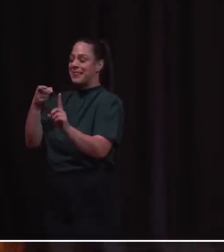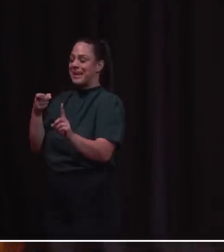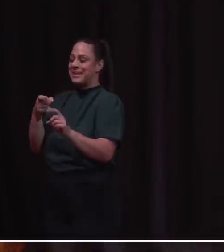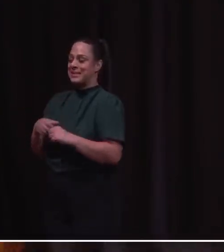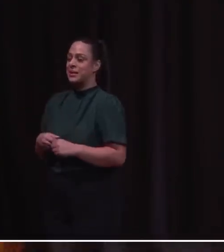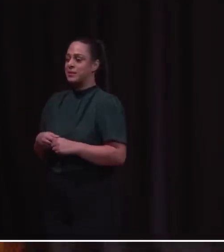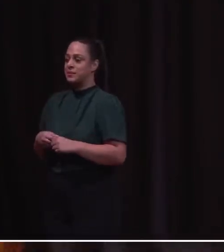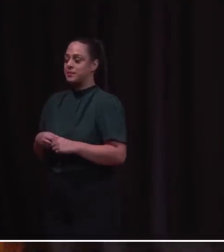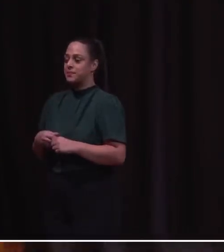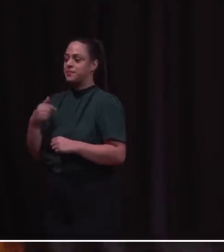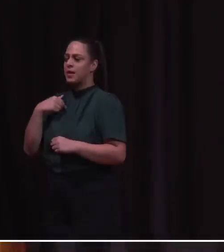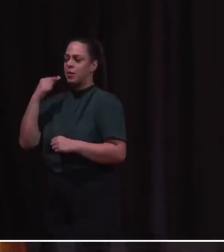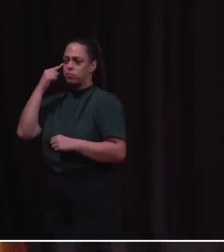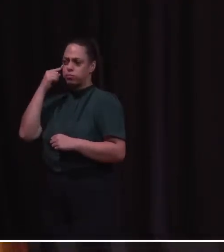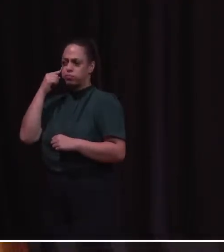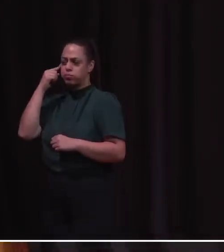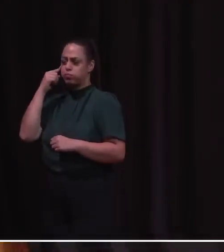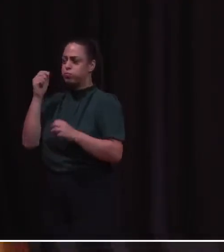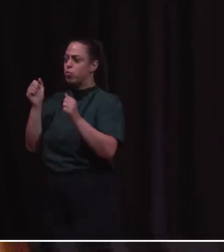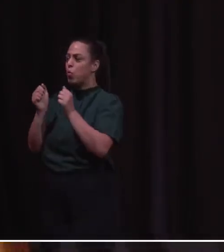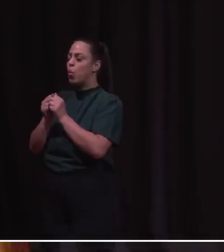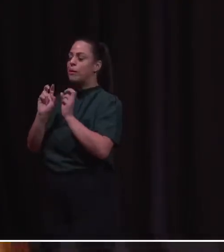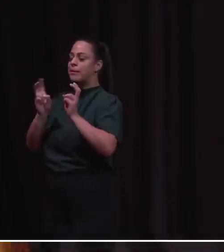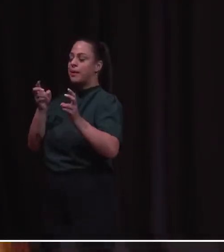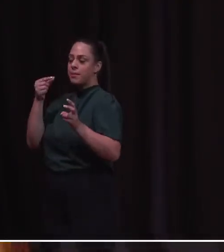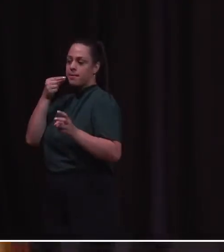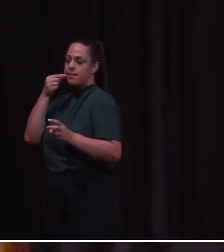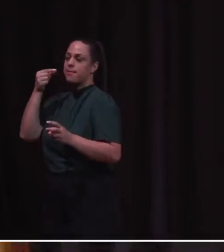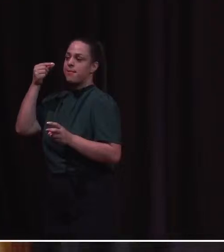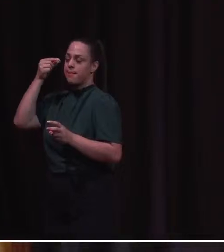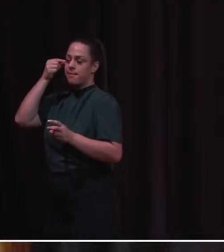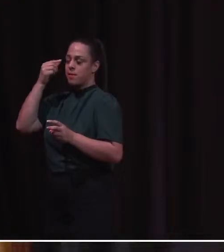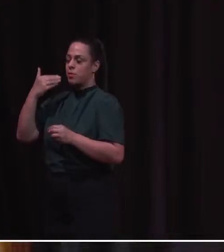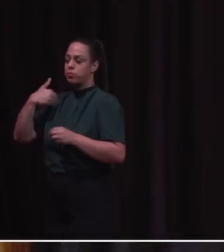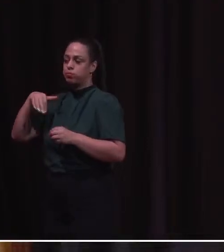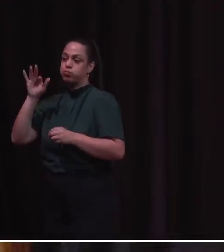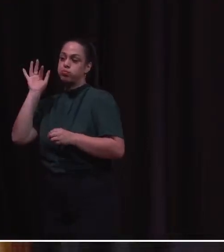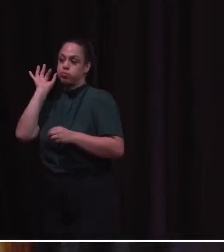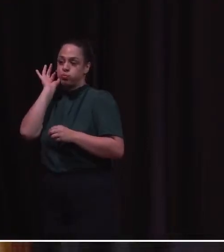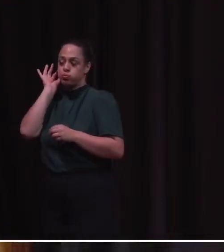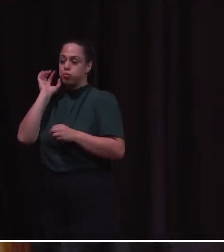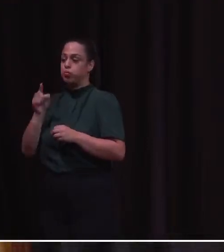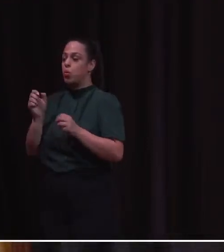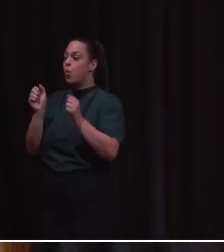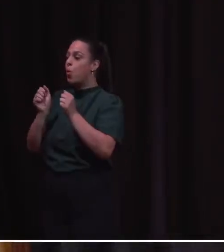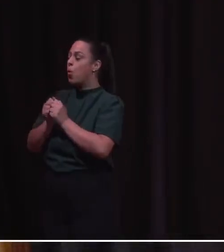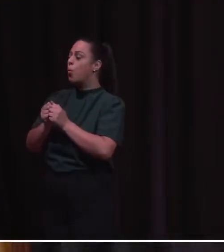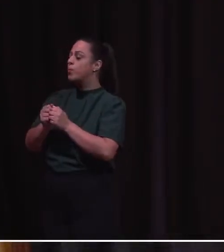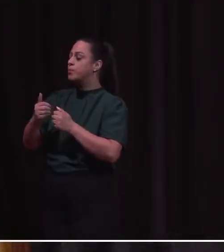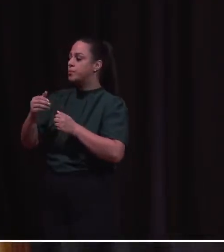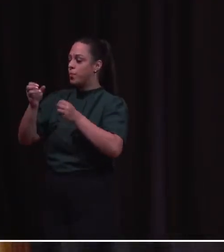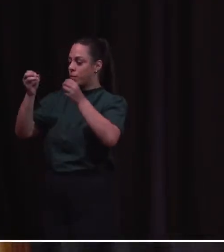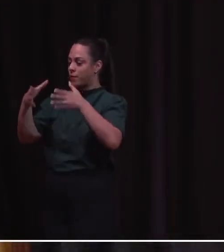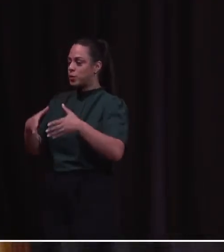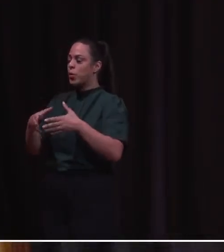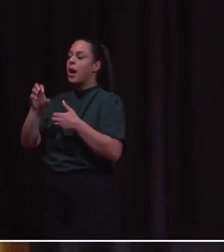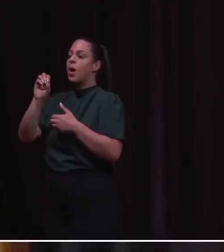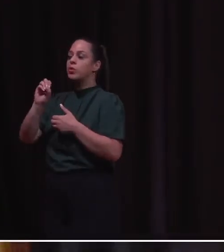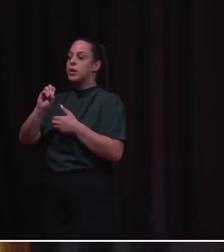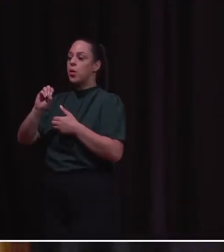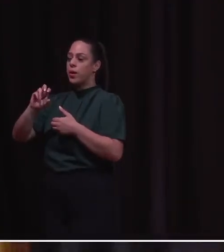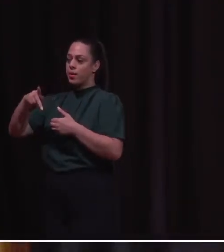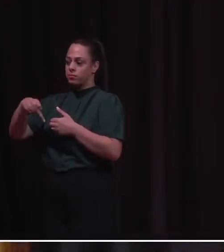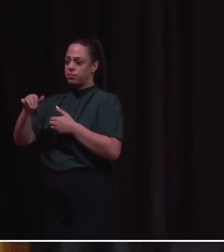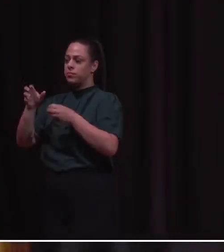reflexiones y perspectivas en género, colonialismo y decolonialidad, por la profesora Oyèrónkẹ Oyěwùmí, académica